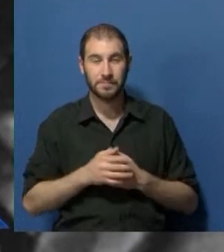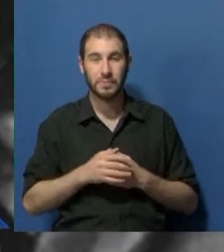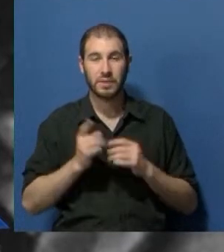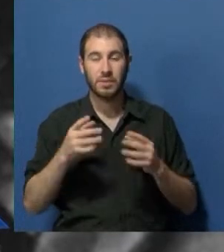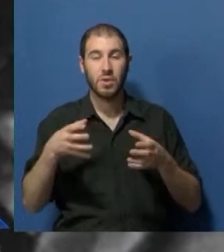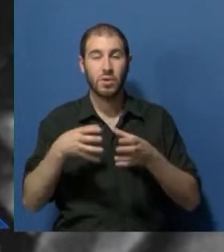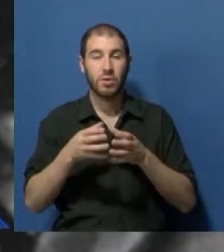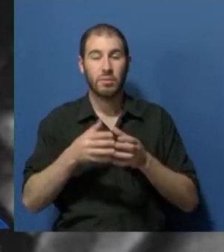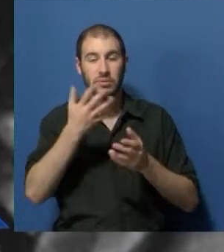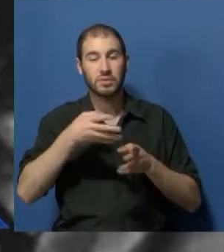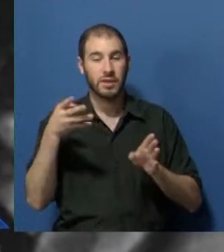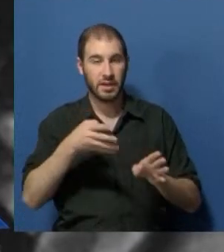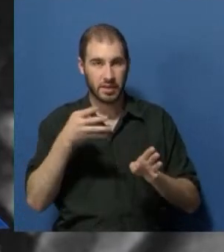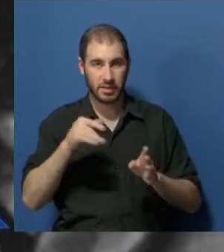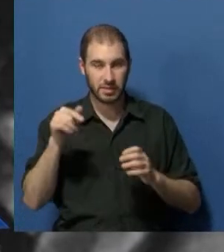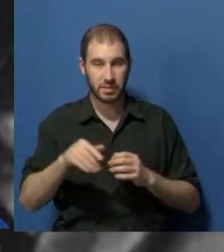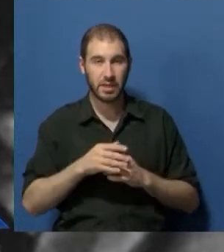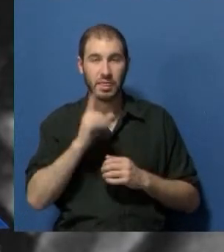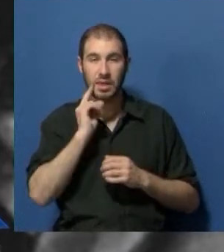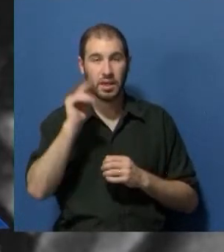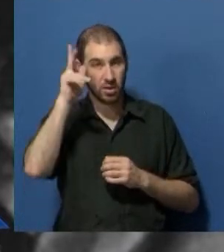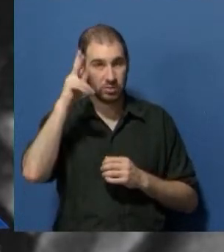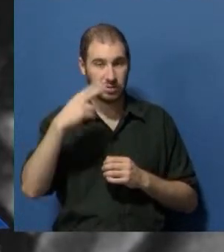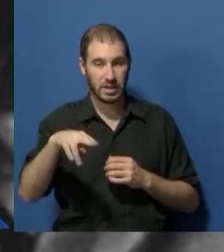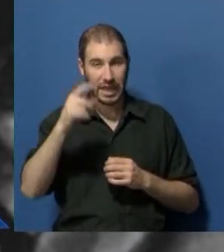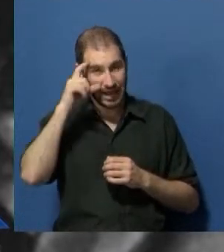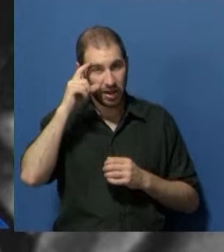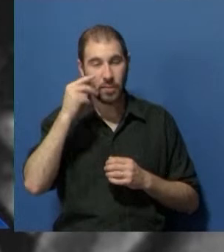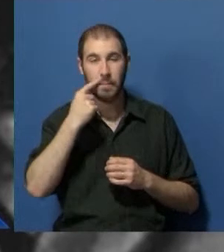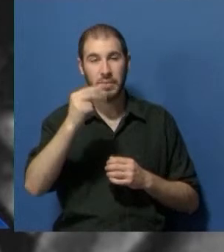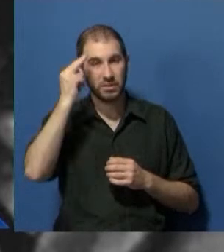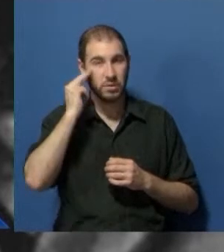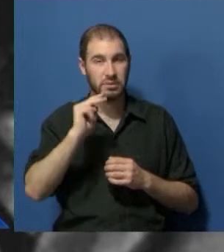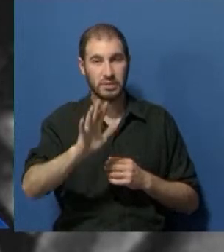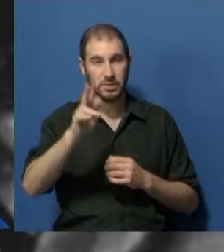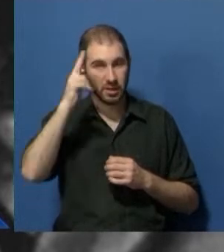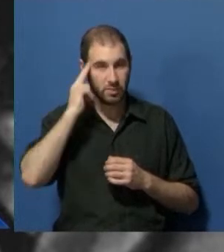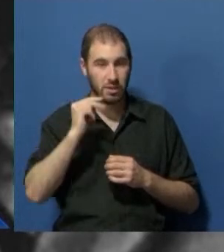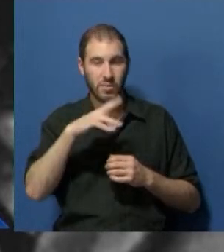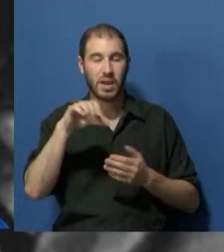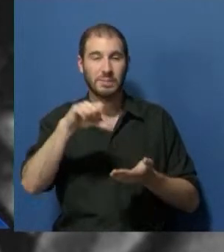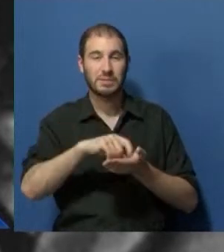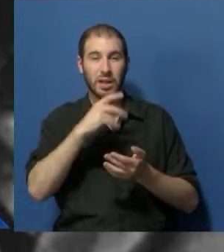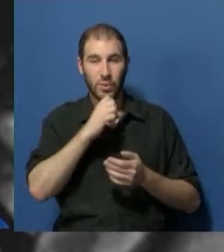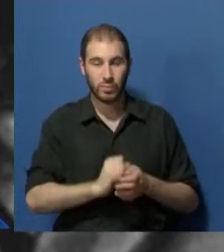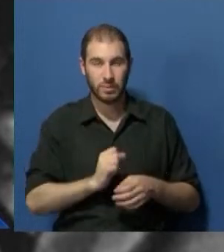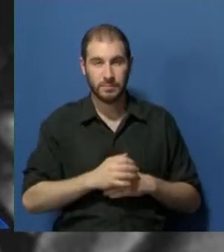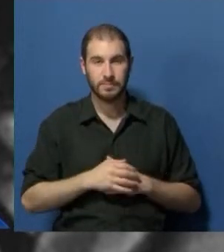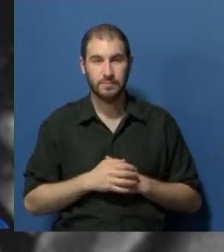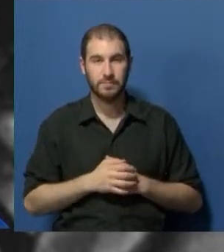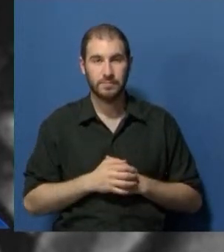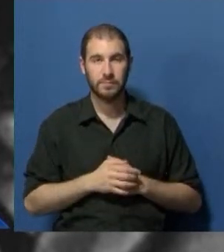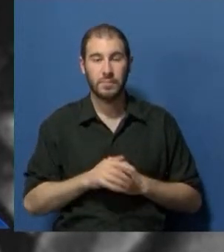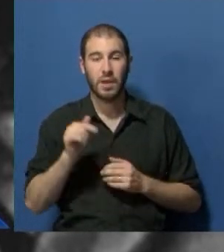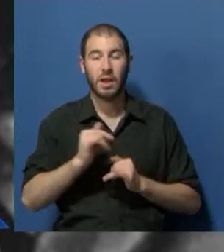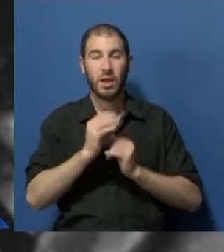su grupo de guerrilleros el 8 de enero de 1959 en La Habana, dando